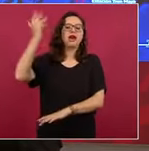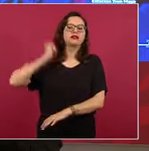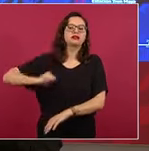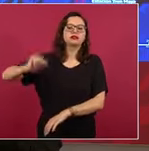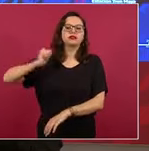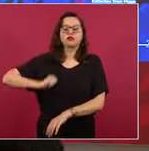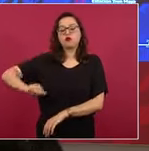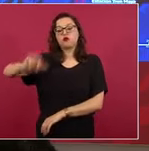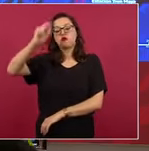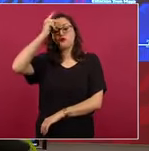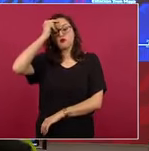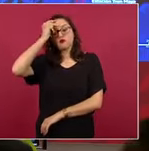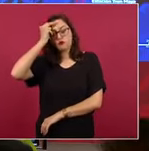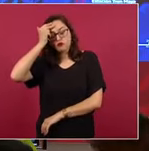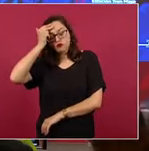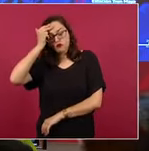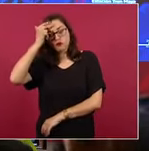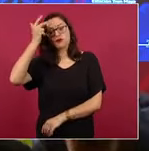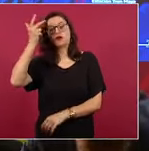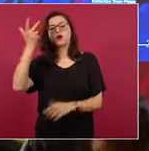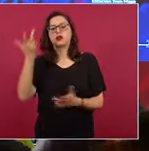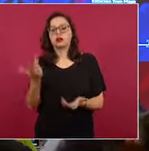una confrontación por los límites,